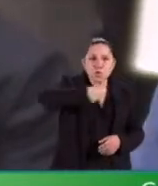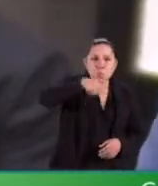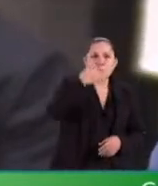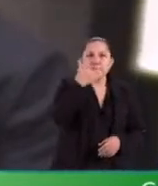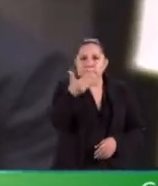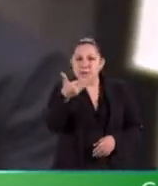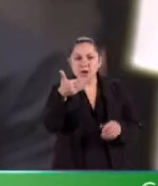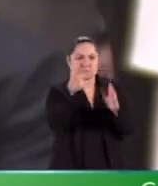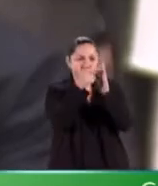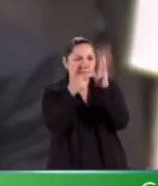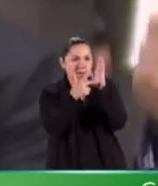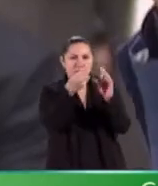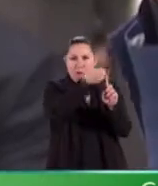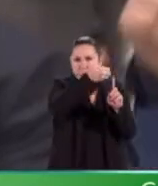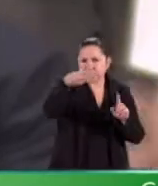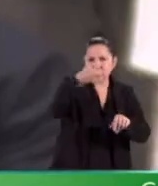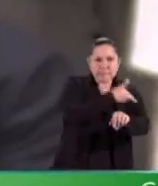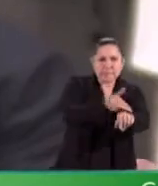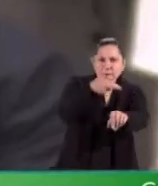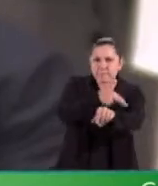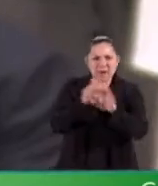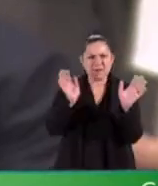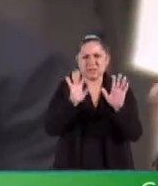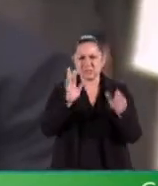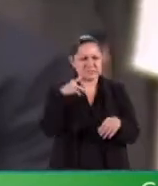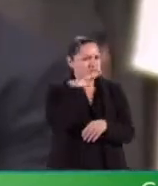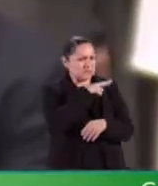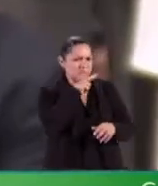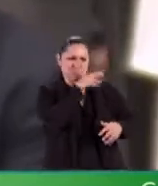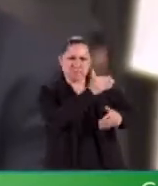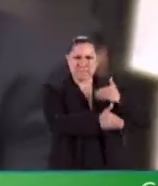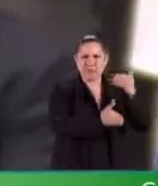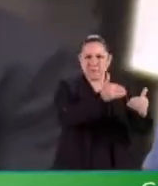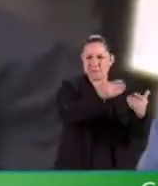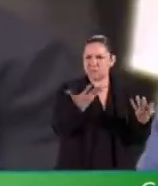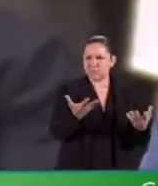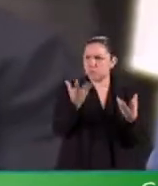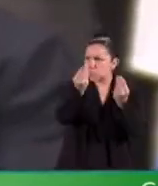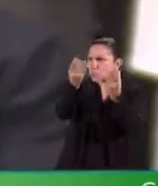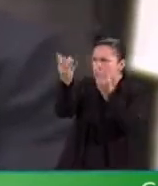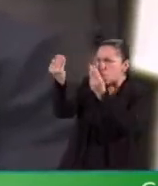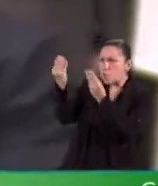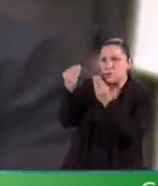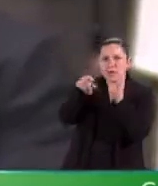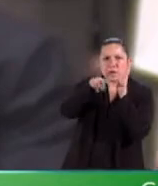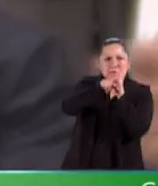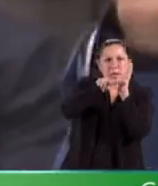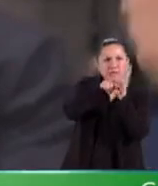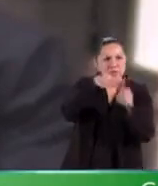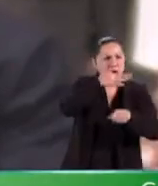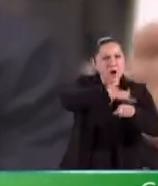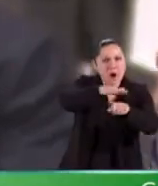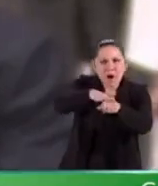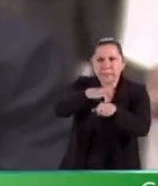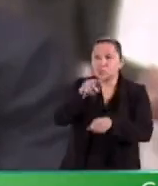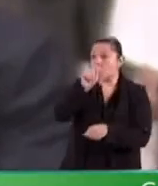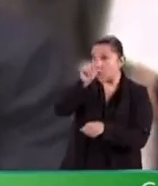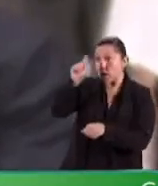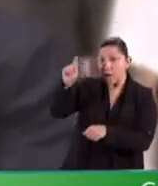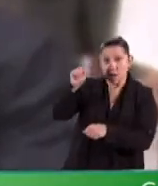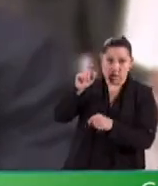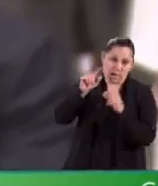Es increíble que ante tantas opiniones negativas, no solo de expertos nacionales, sino de